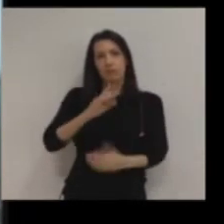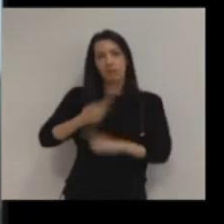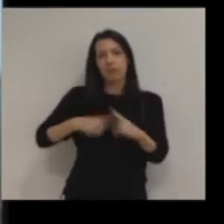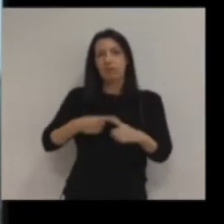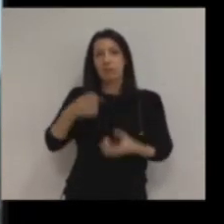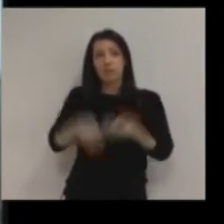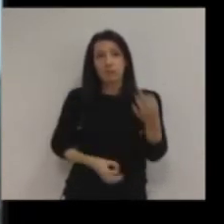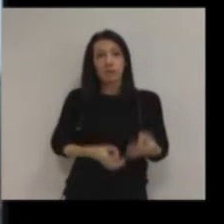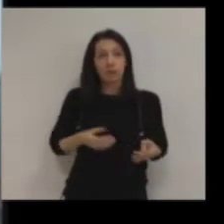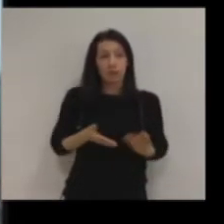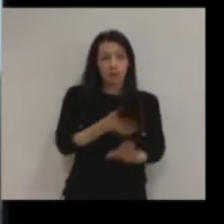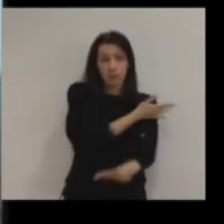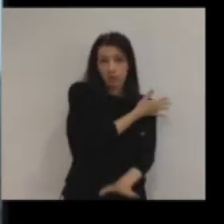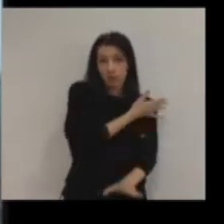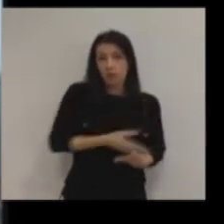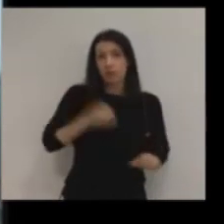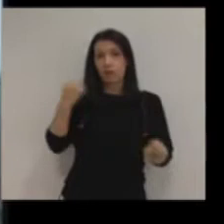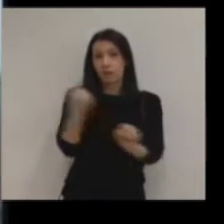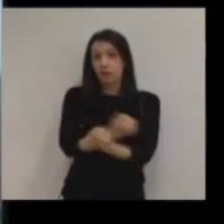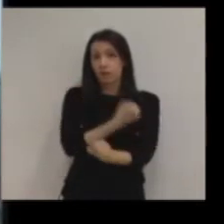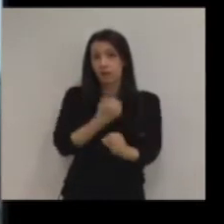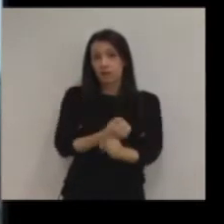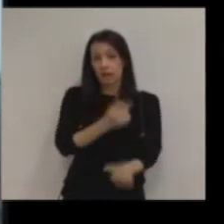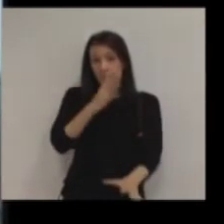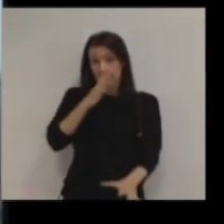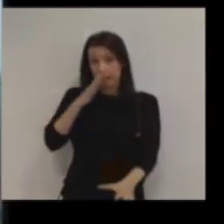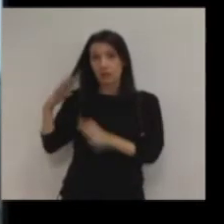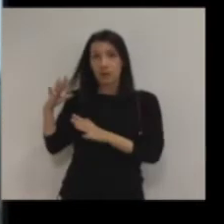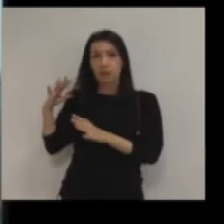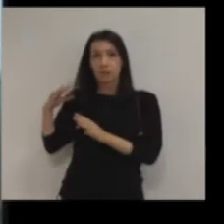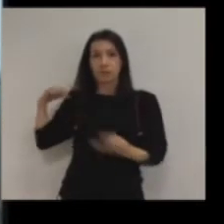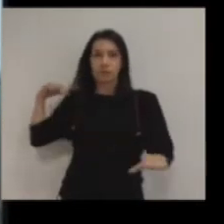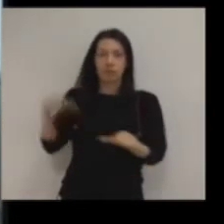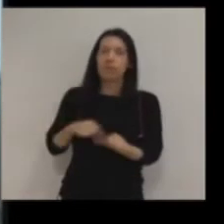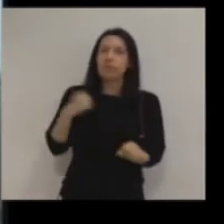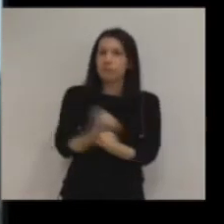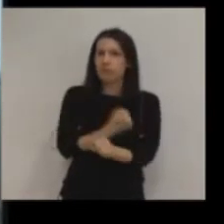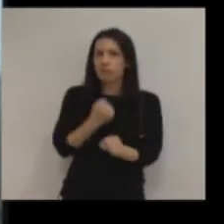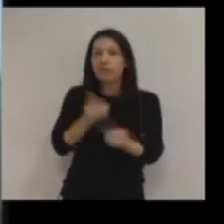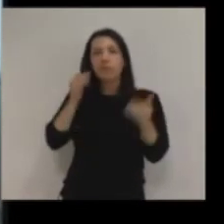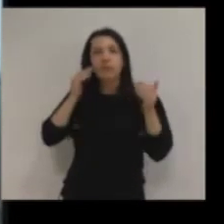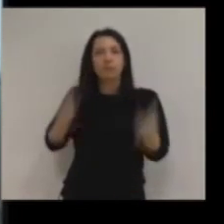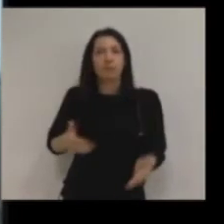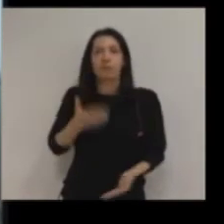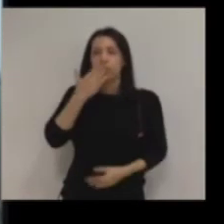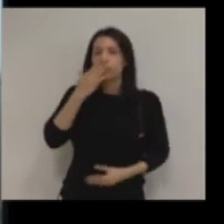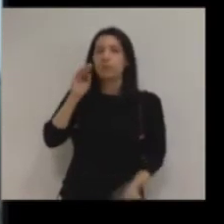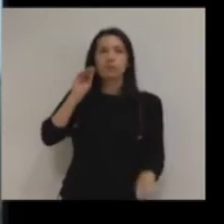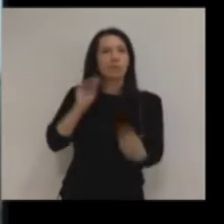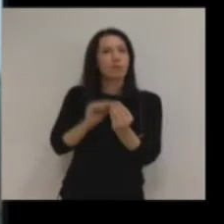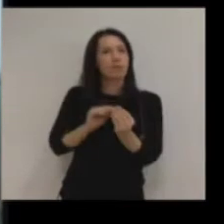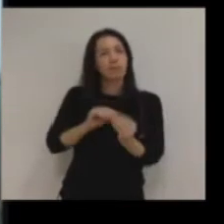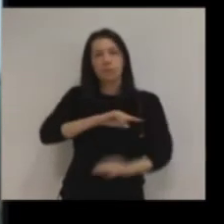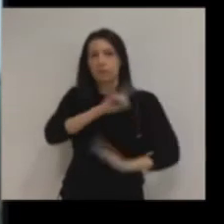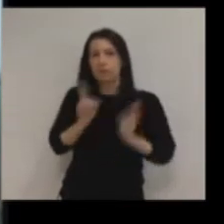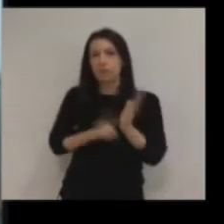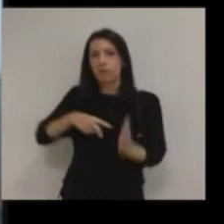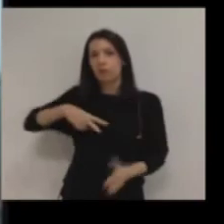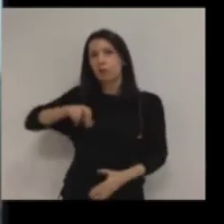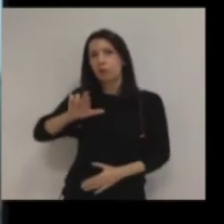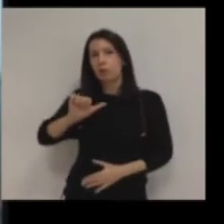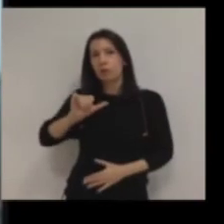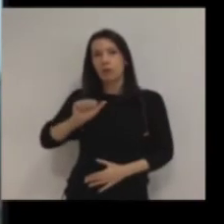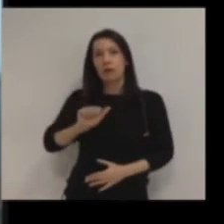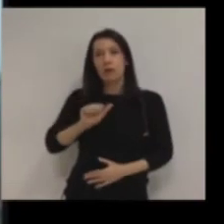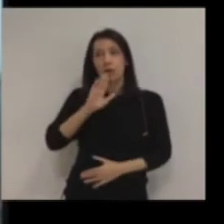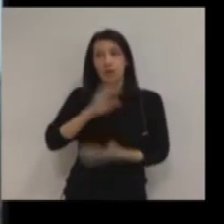hemos trabajado durante los 10 años del foro. Estoy completamente de acuerdo también con Nuria, que como ha dicho,